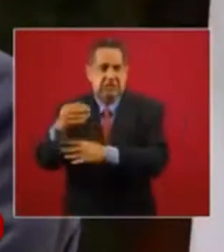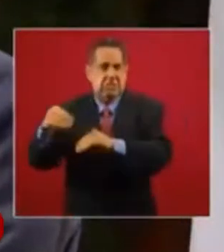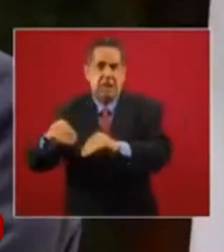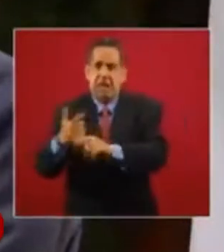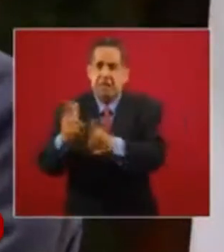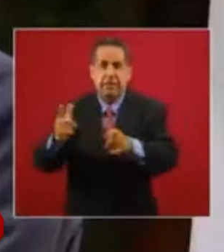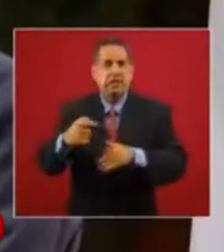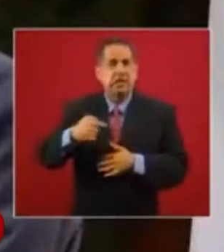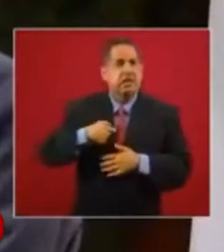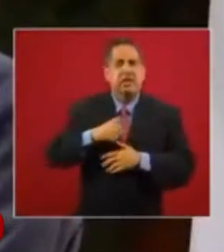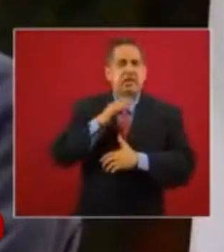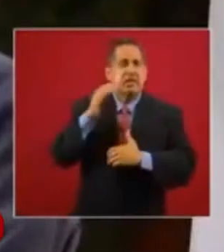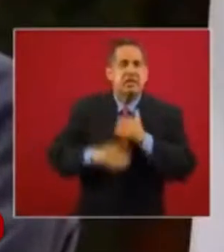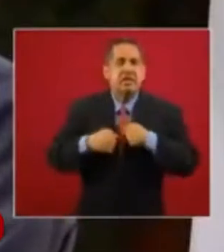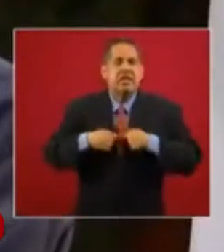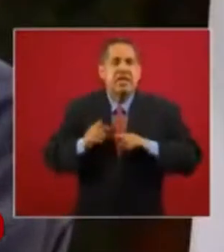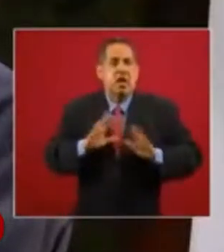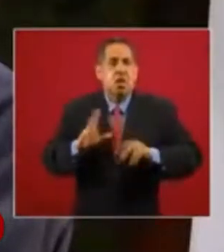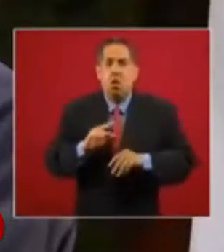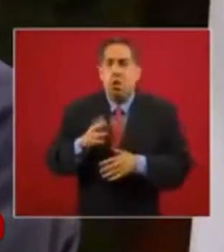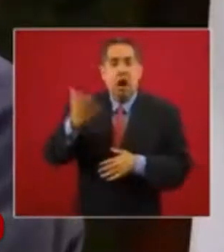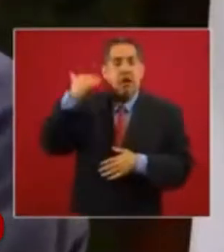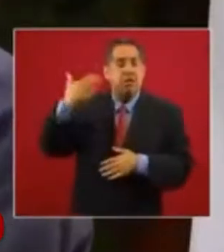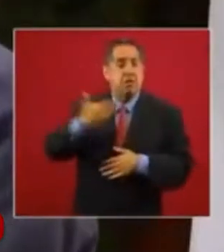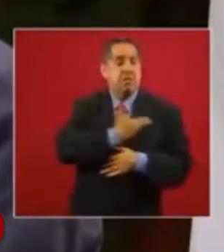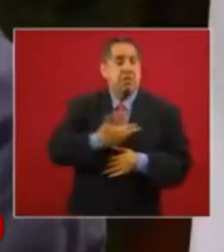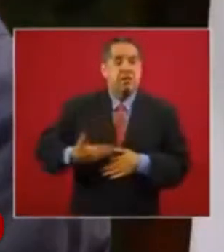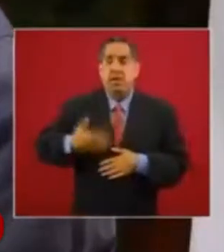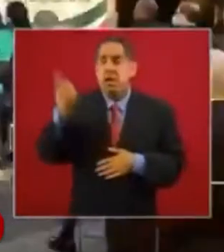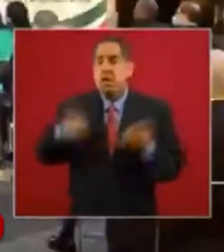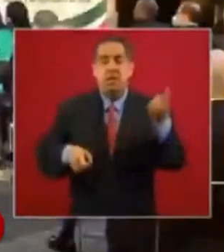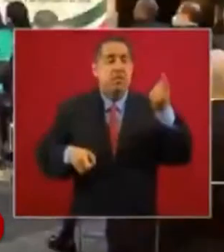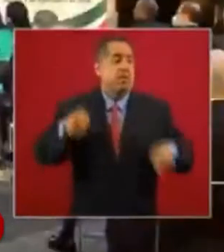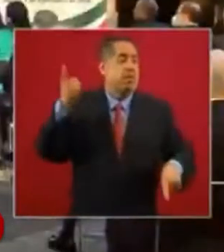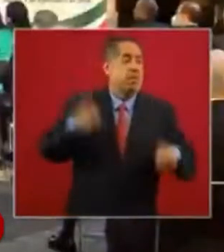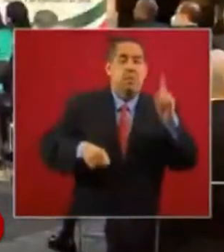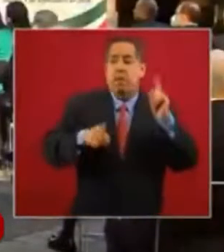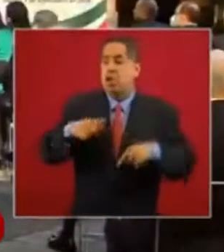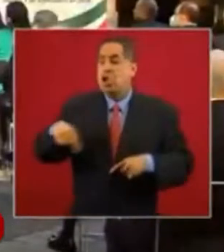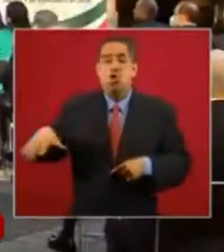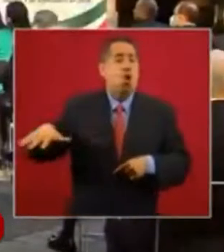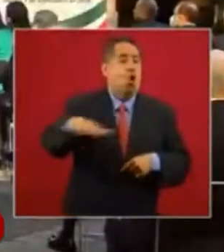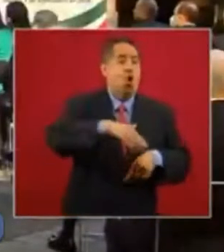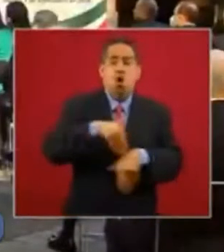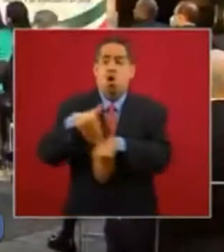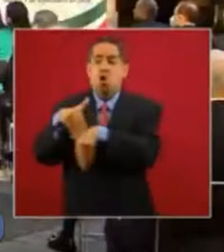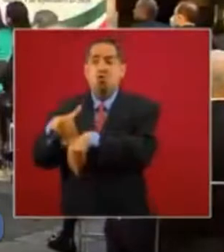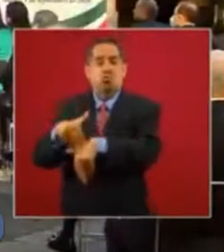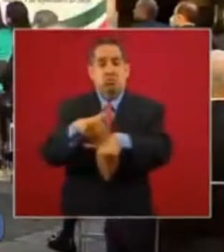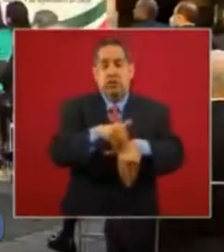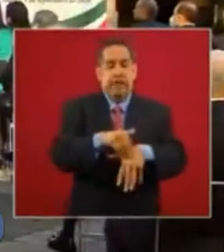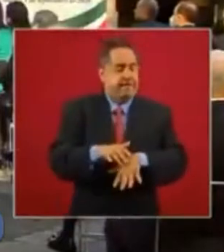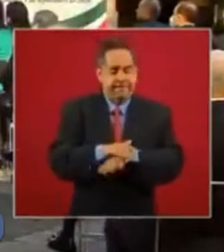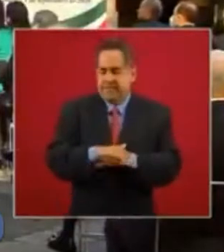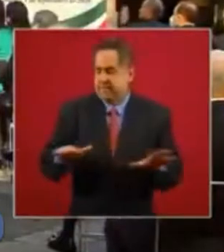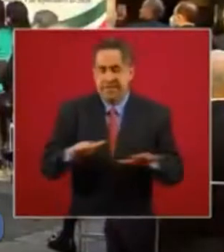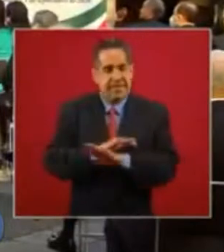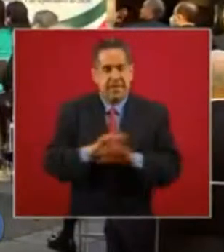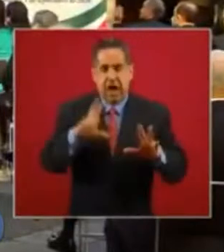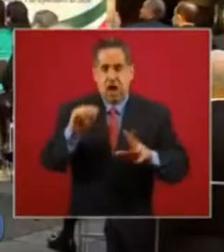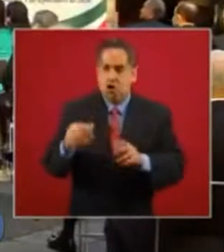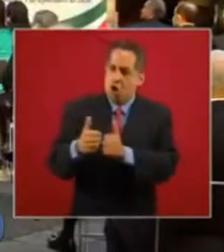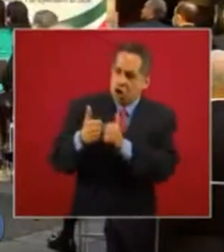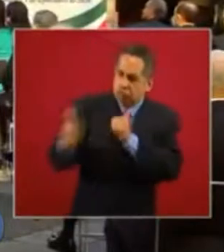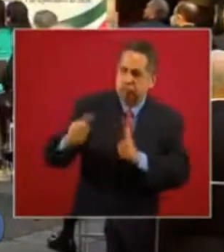acabó aquello de que todo lo ordenaba el presidente porque el Ejecutivo era